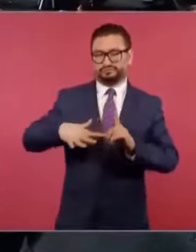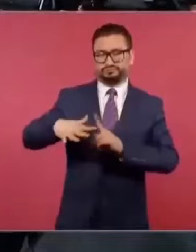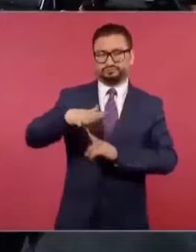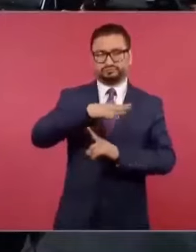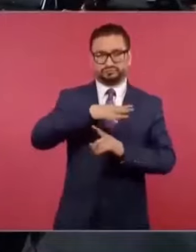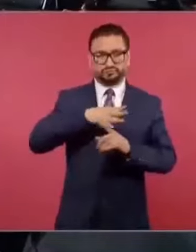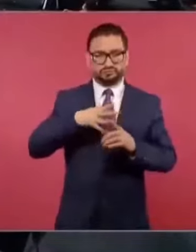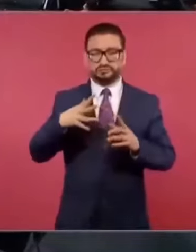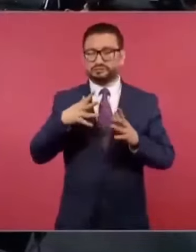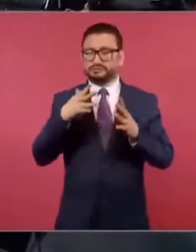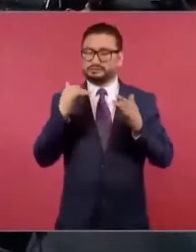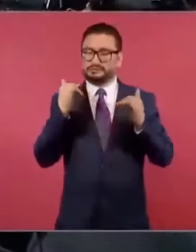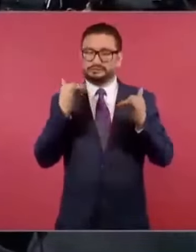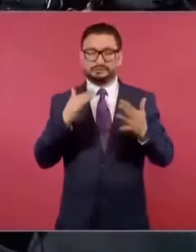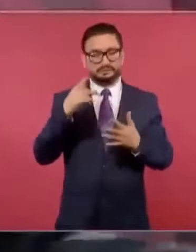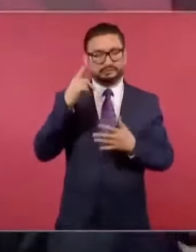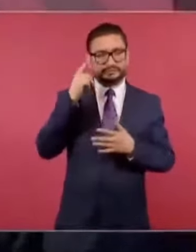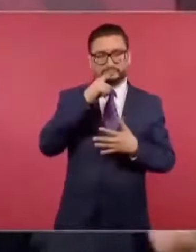tan cargada